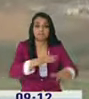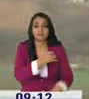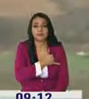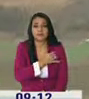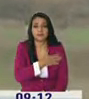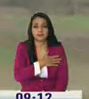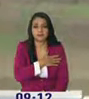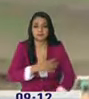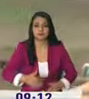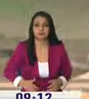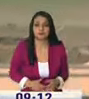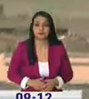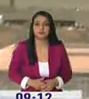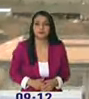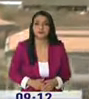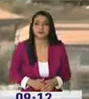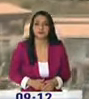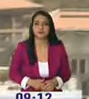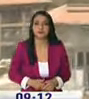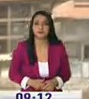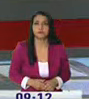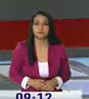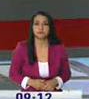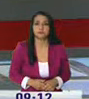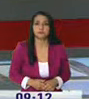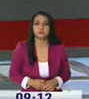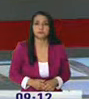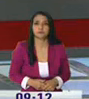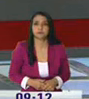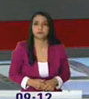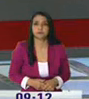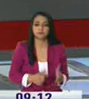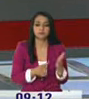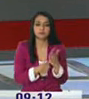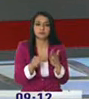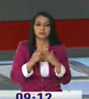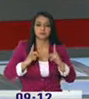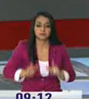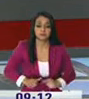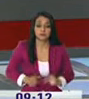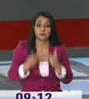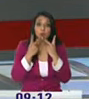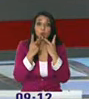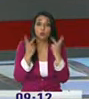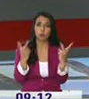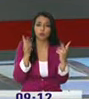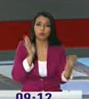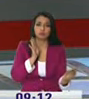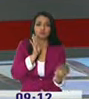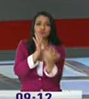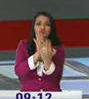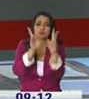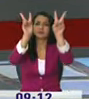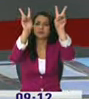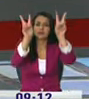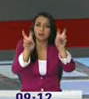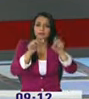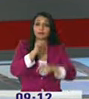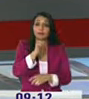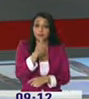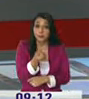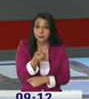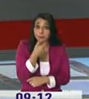Conocimiento, informó Alison Corral. El Ministerio de Salud Pública sale a dar la cara frente a la supuesta falta de